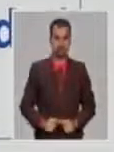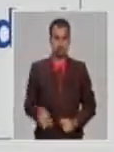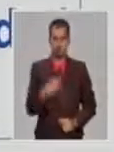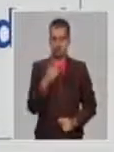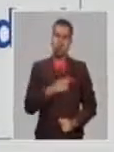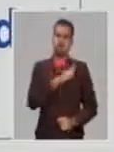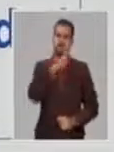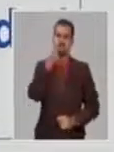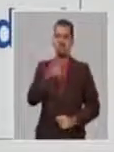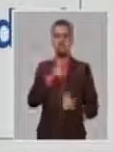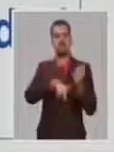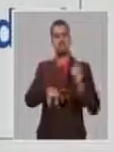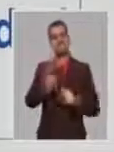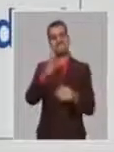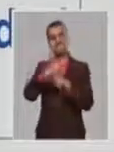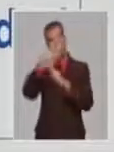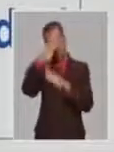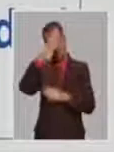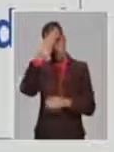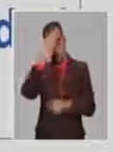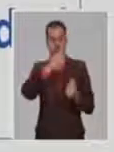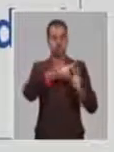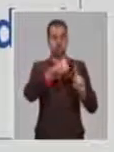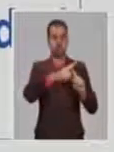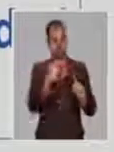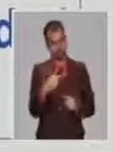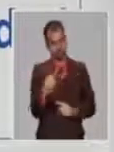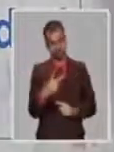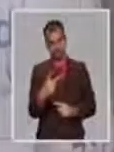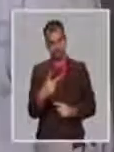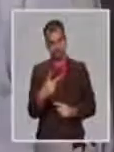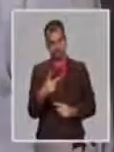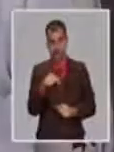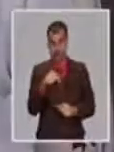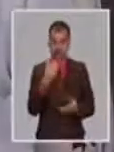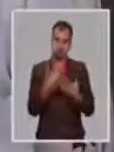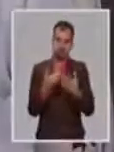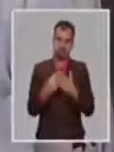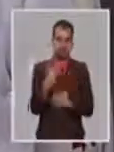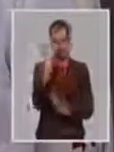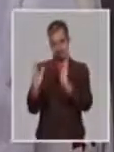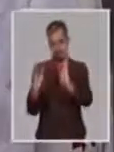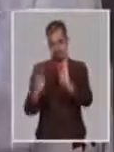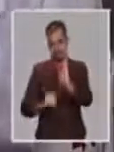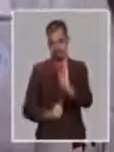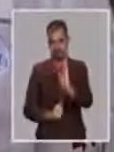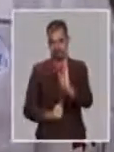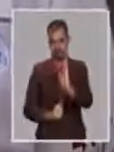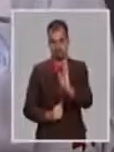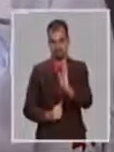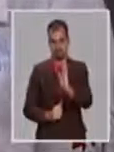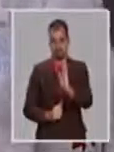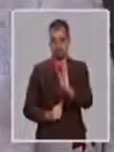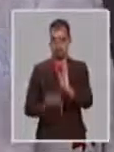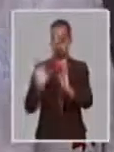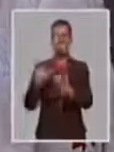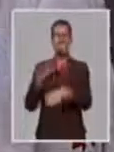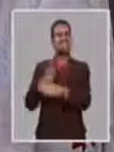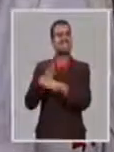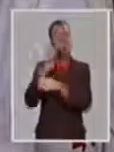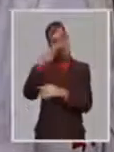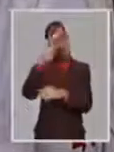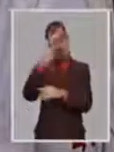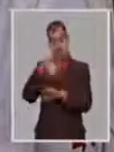las provincias de Santiago de Cuba y de Guantánamo para hacer el fase 3. Entre otras cosas, Santiago, bueno, ya